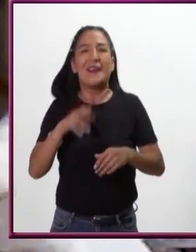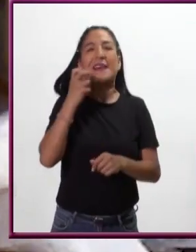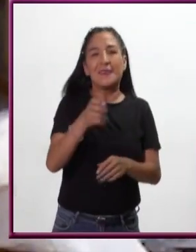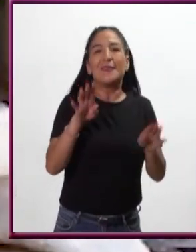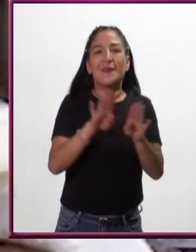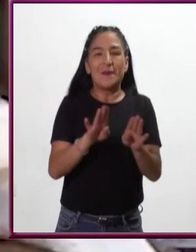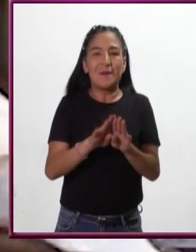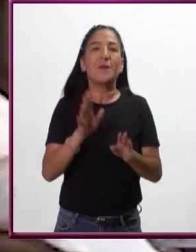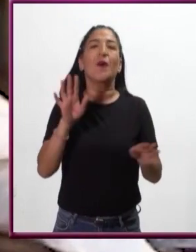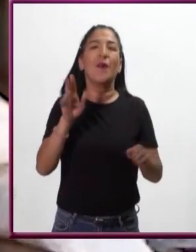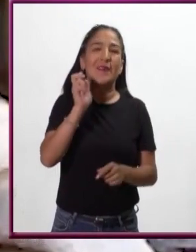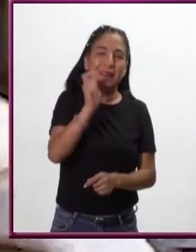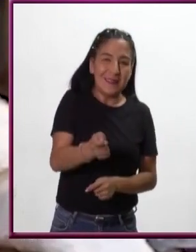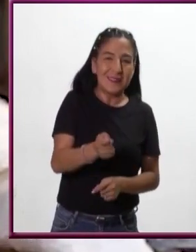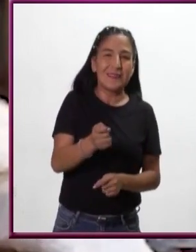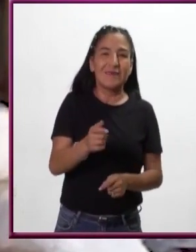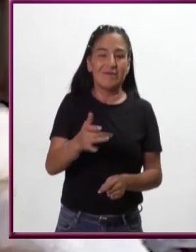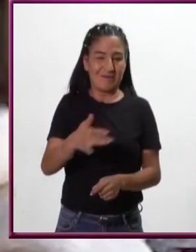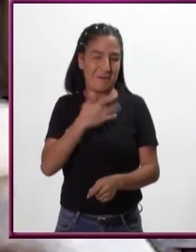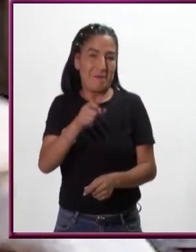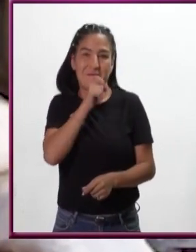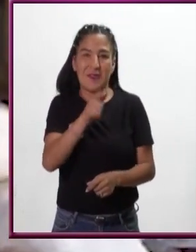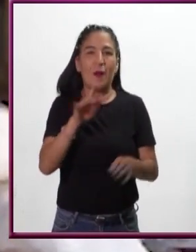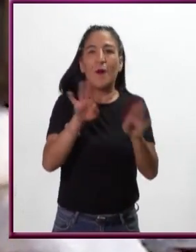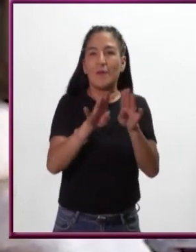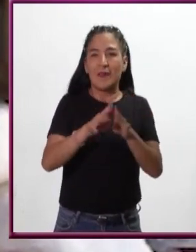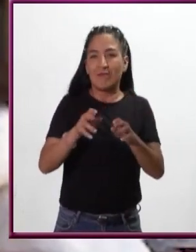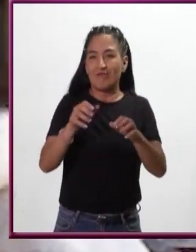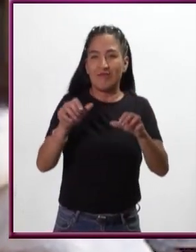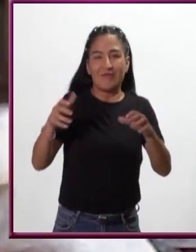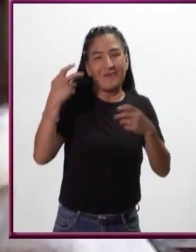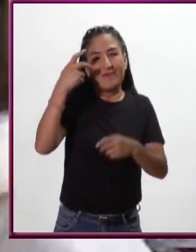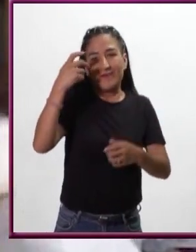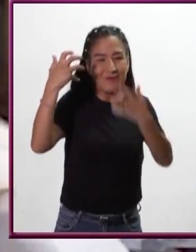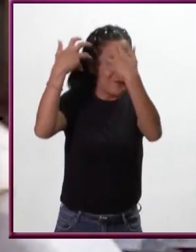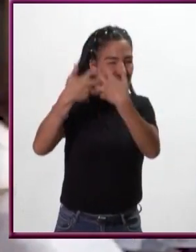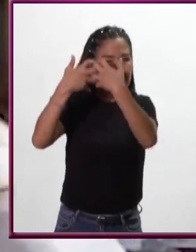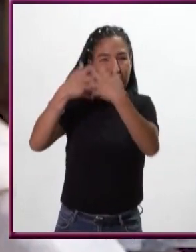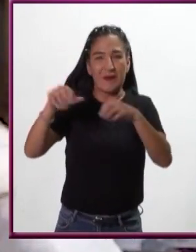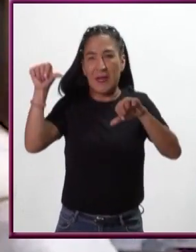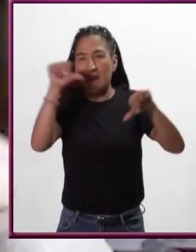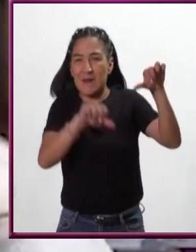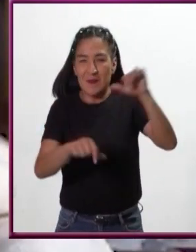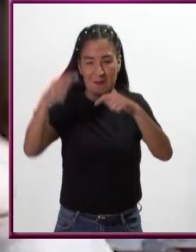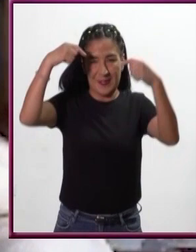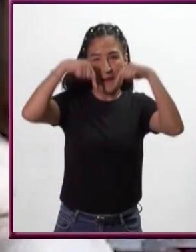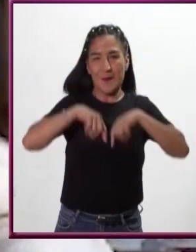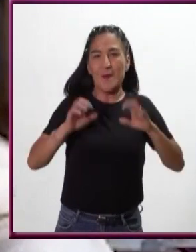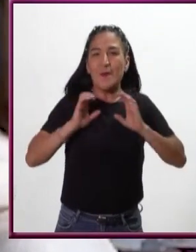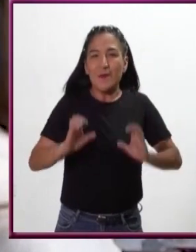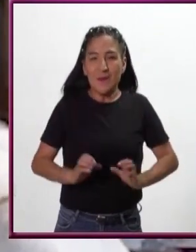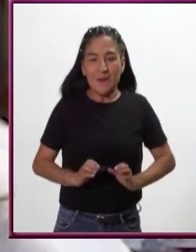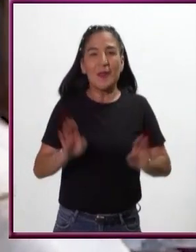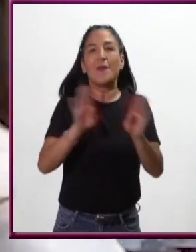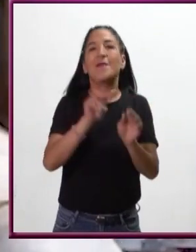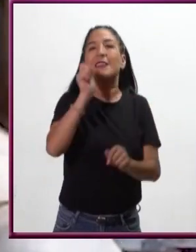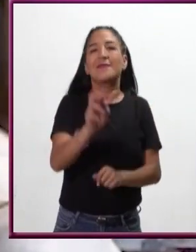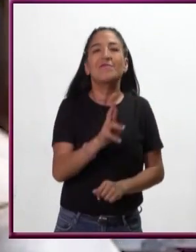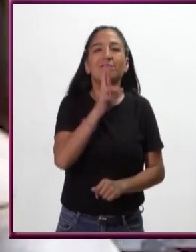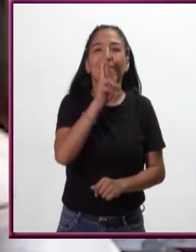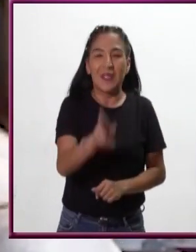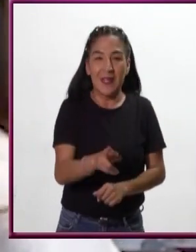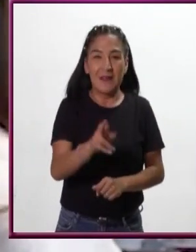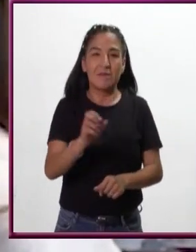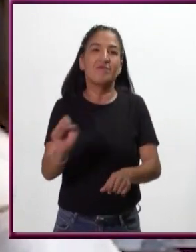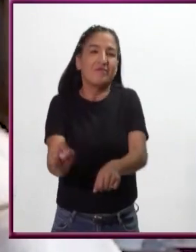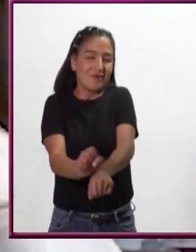¿no? Son ambos sentidos químicos, pero que generan una